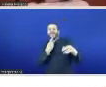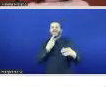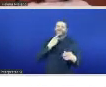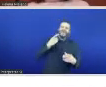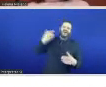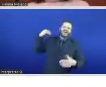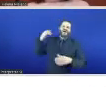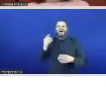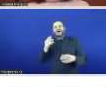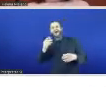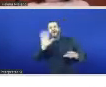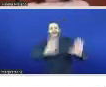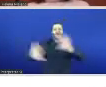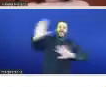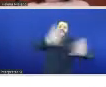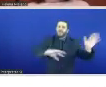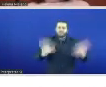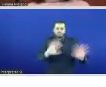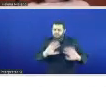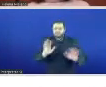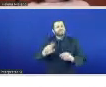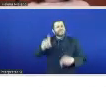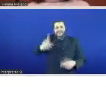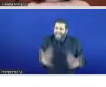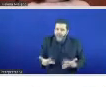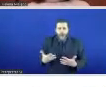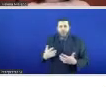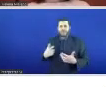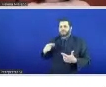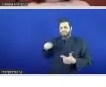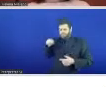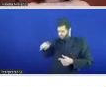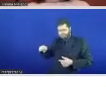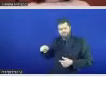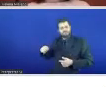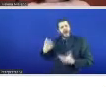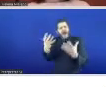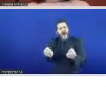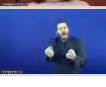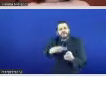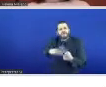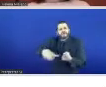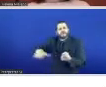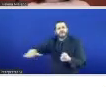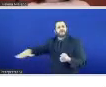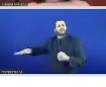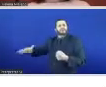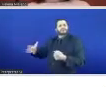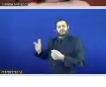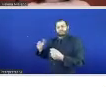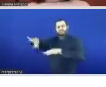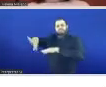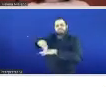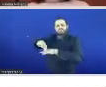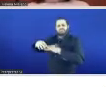matrimonio infantil, el matrimonio adolescente, el embarazo adolescente, toda práctica nociva que limite